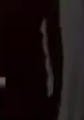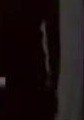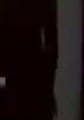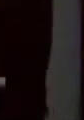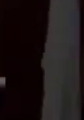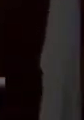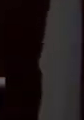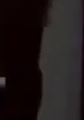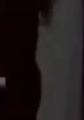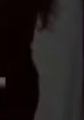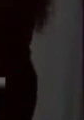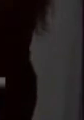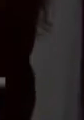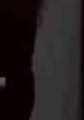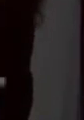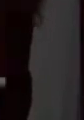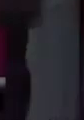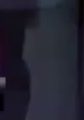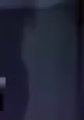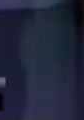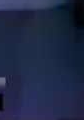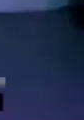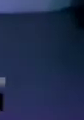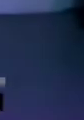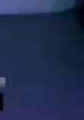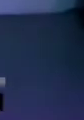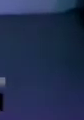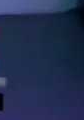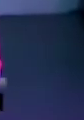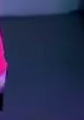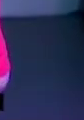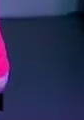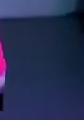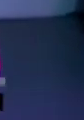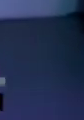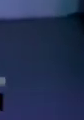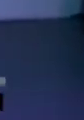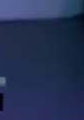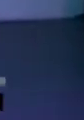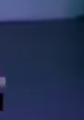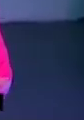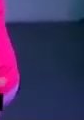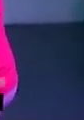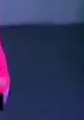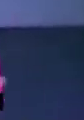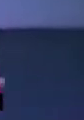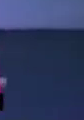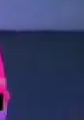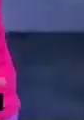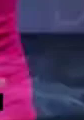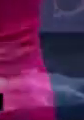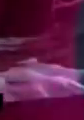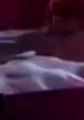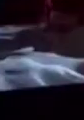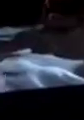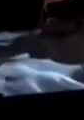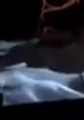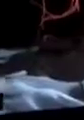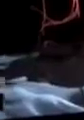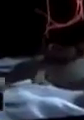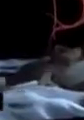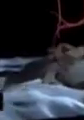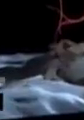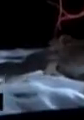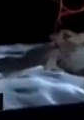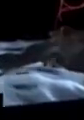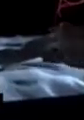de asesoría u orientación. Este taller de dirección escénica tiene un carácter gratuito, pero con cupo limitado. Para más informes se puede